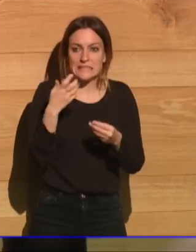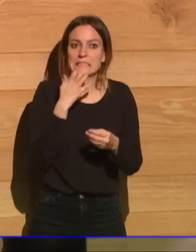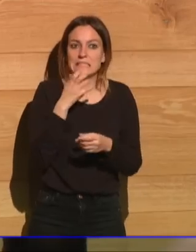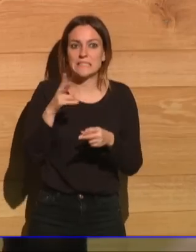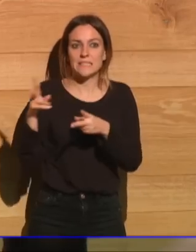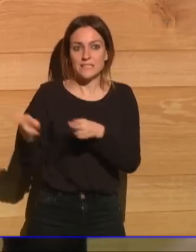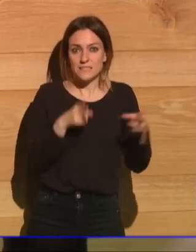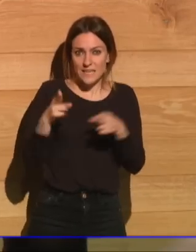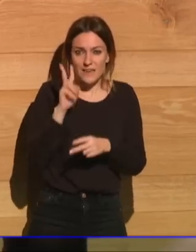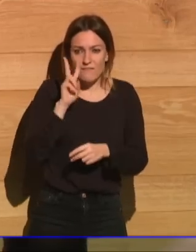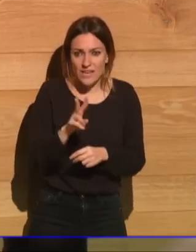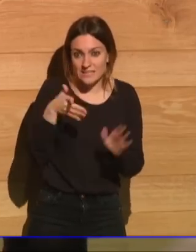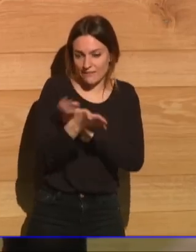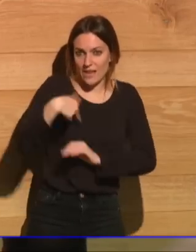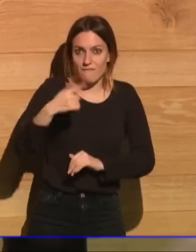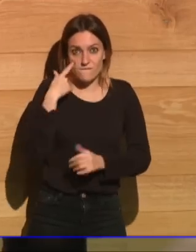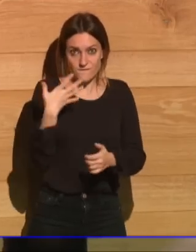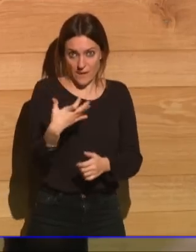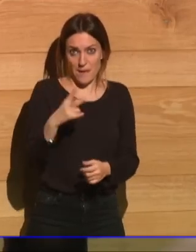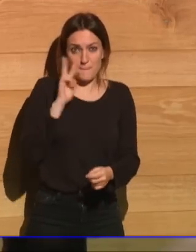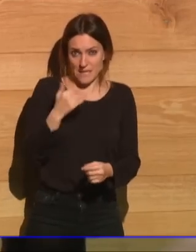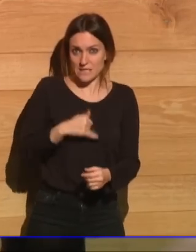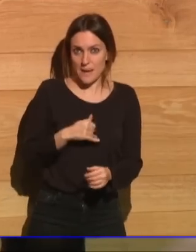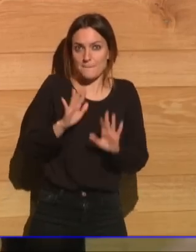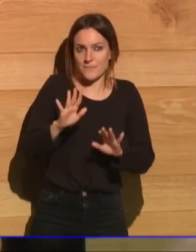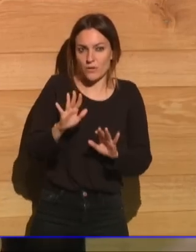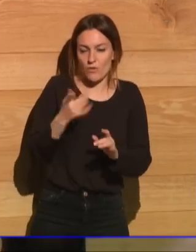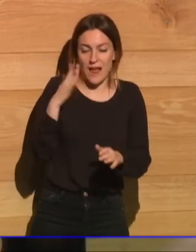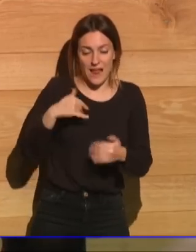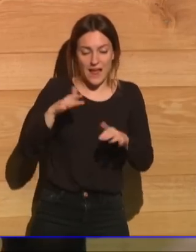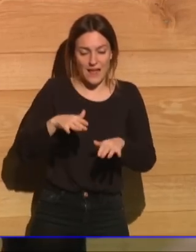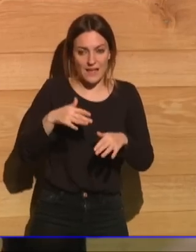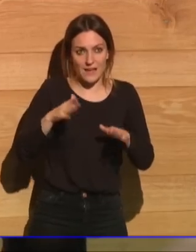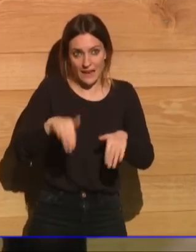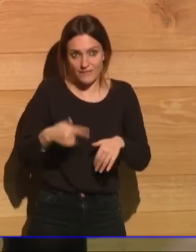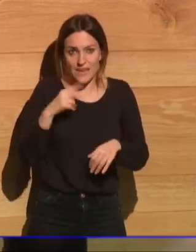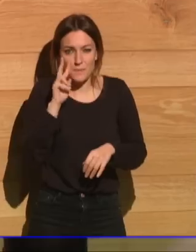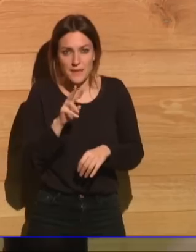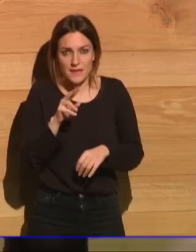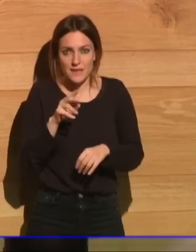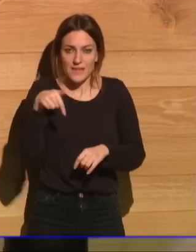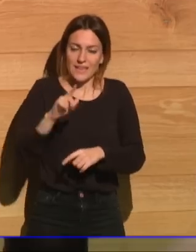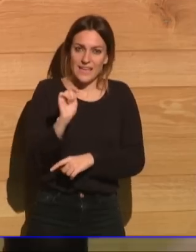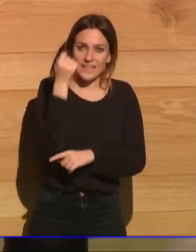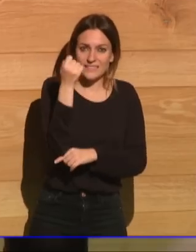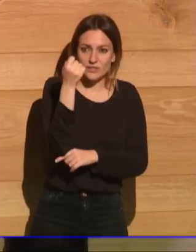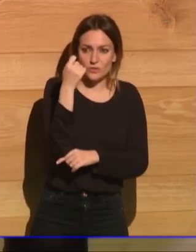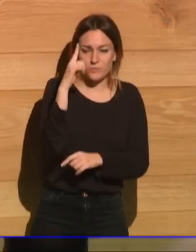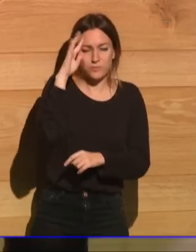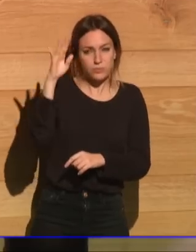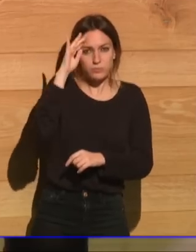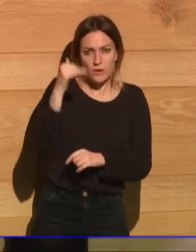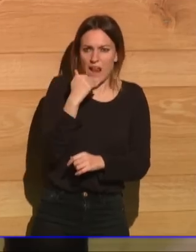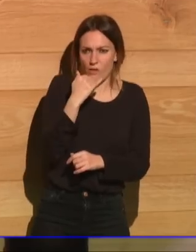serie ya ha visto fama y que lo que se va a encontrar es una reflexión, tú lo decías antes, Rodrigo, sobre el éxito absolutamente